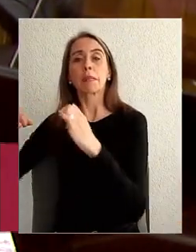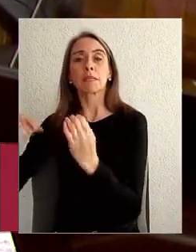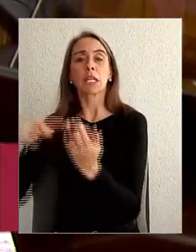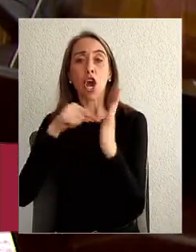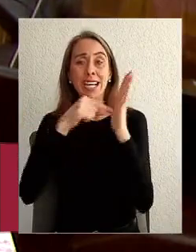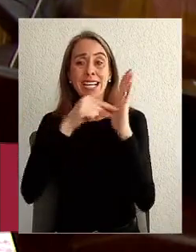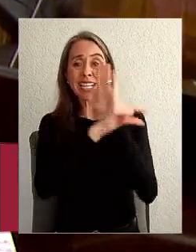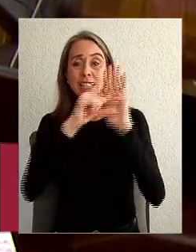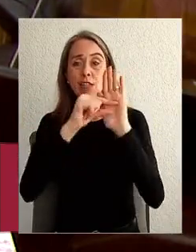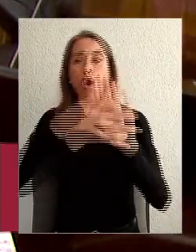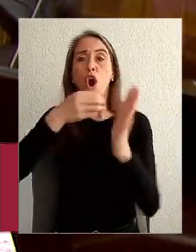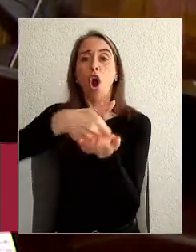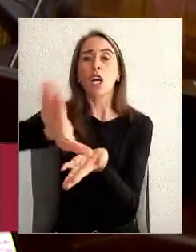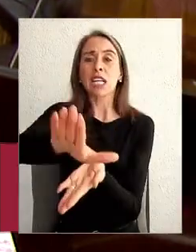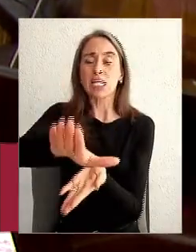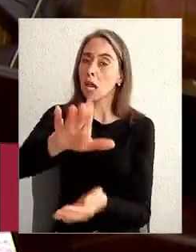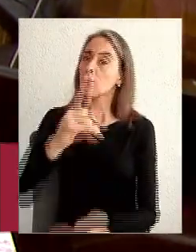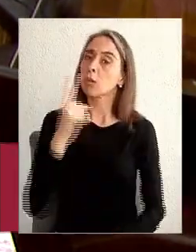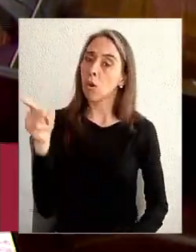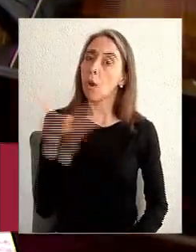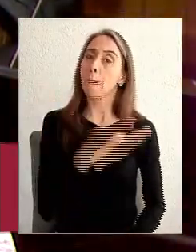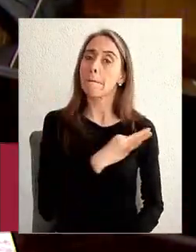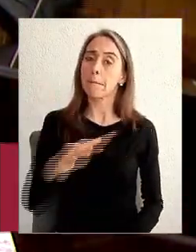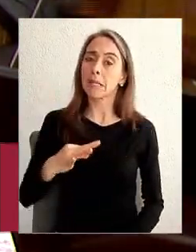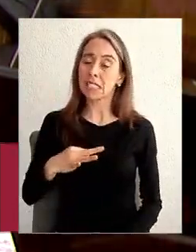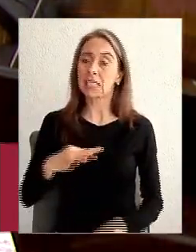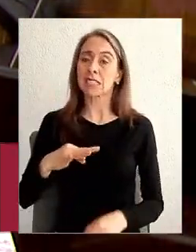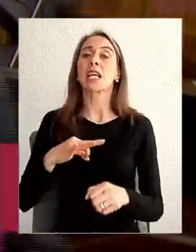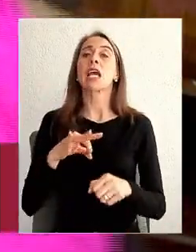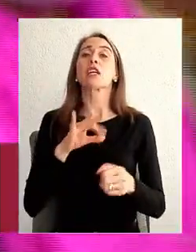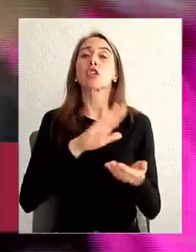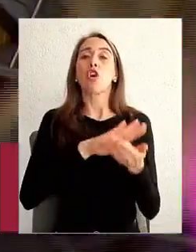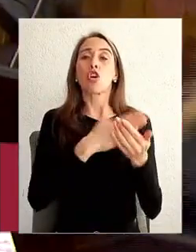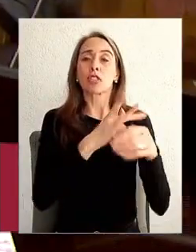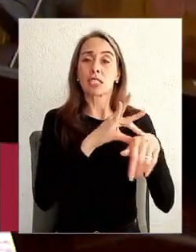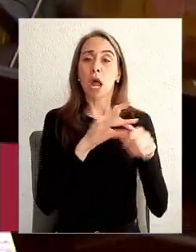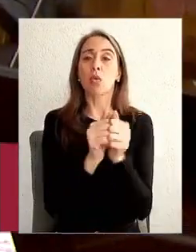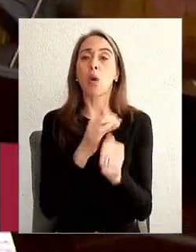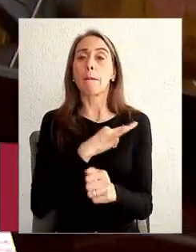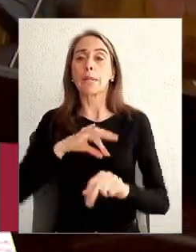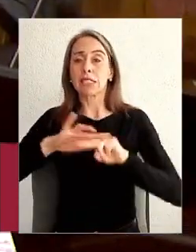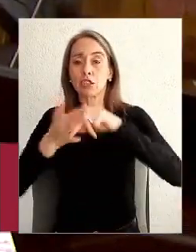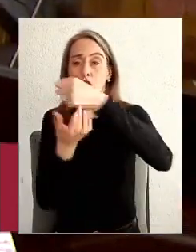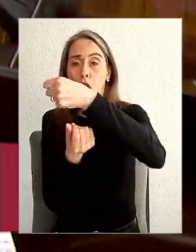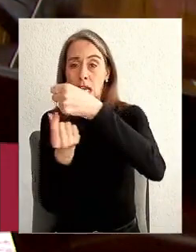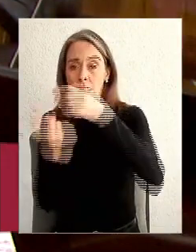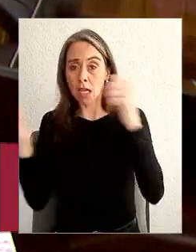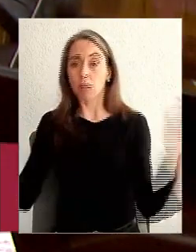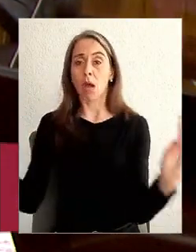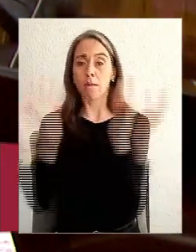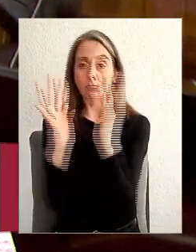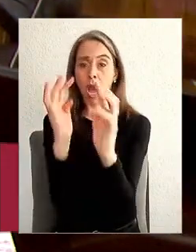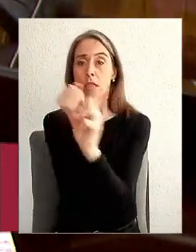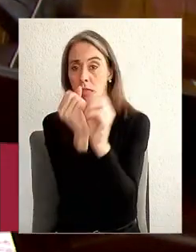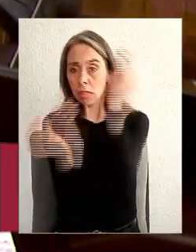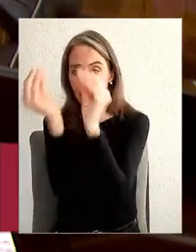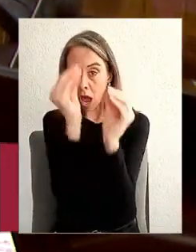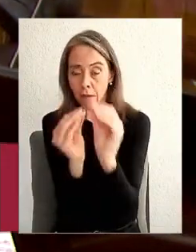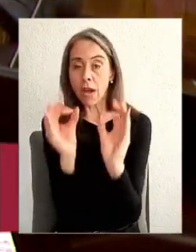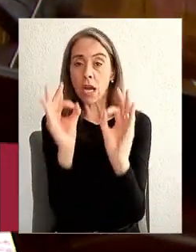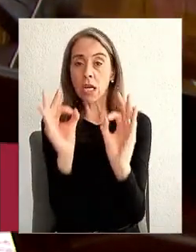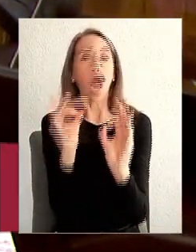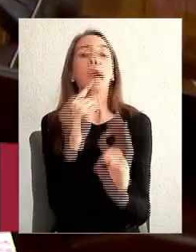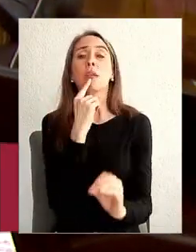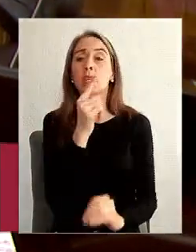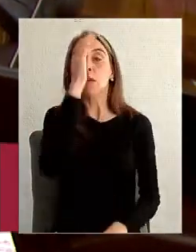ministerio se comprometa junto con el Ministerio de Salud de trabajar para que finalmente se den por cumplidas las metas sanitarias del